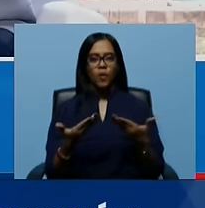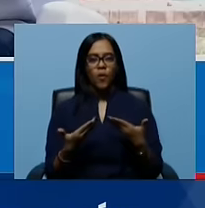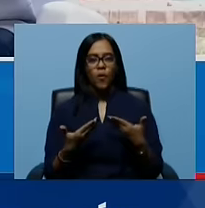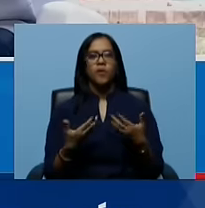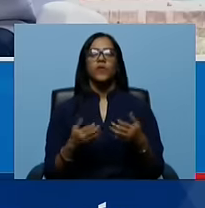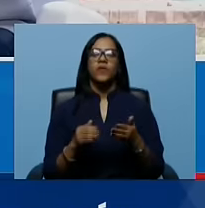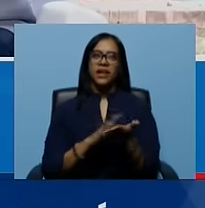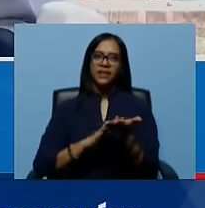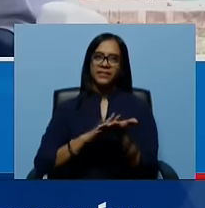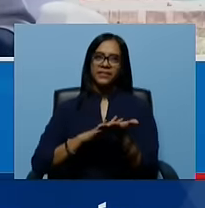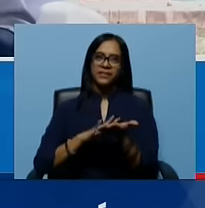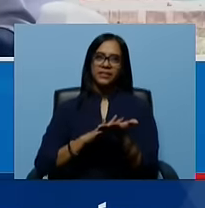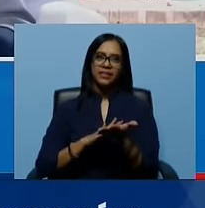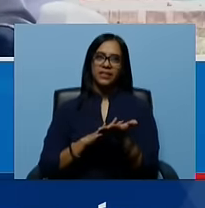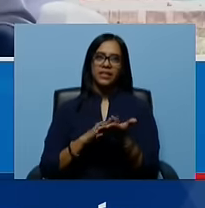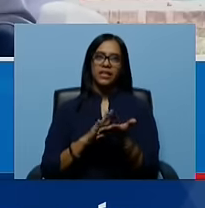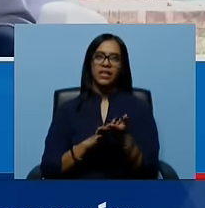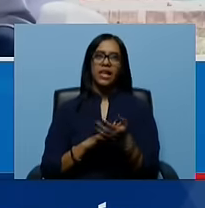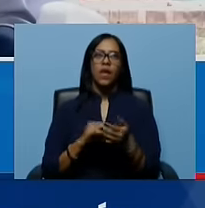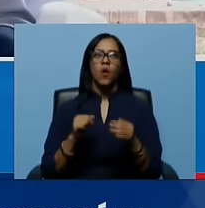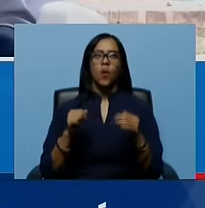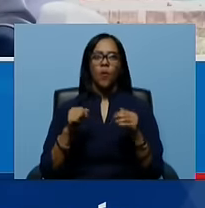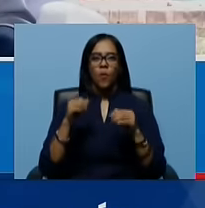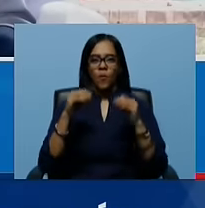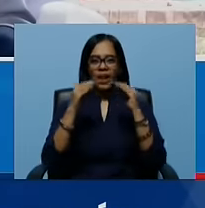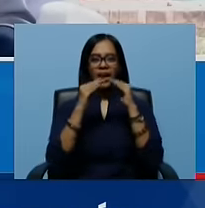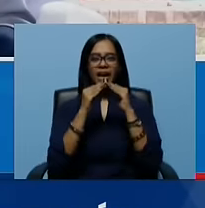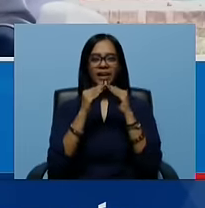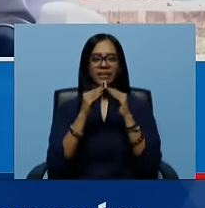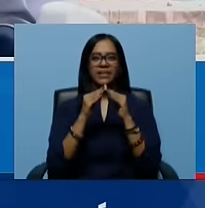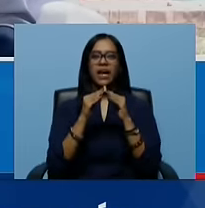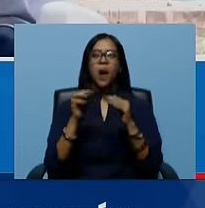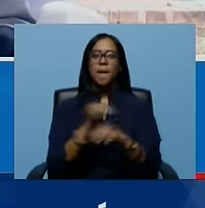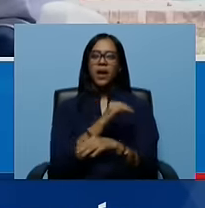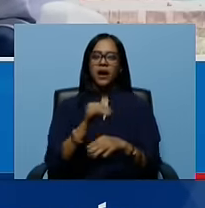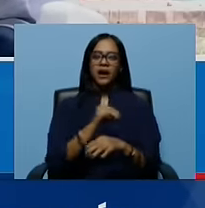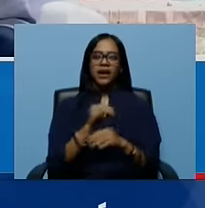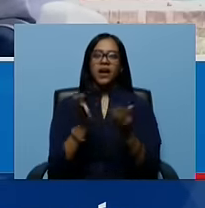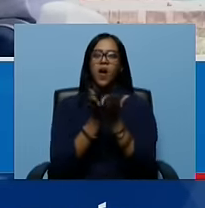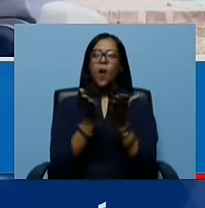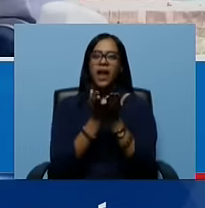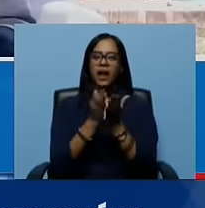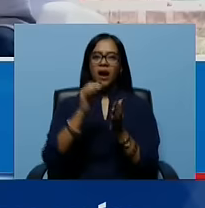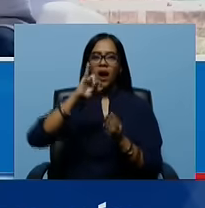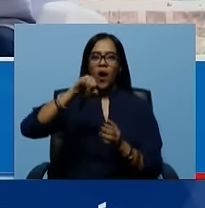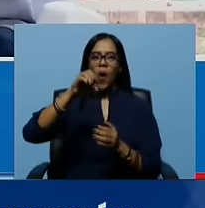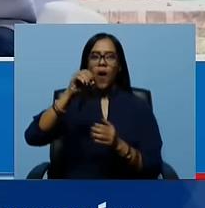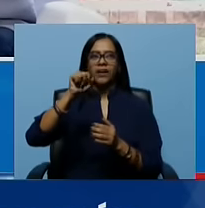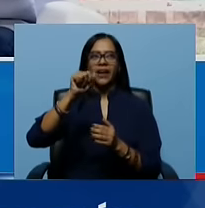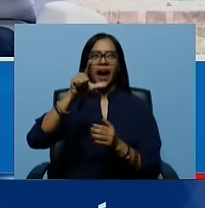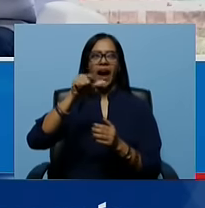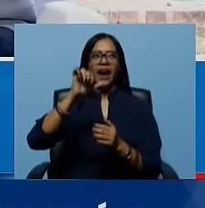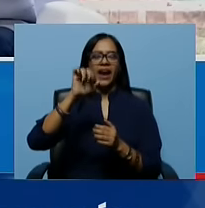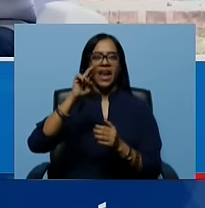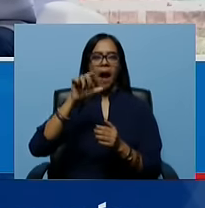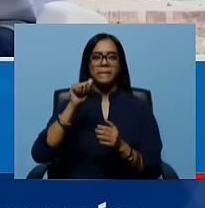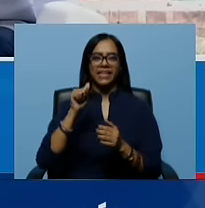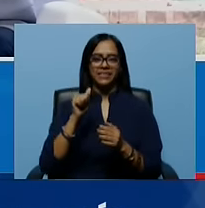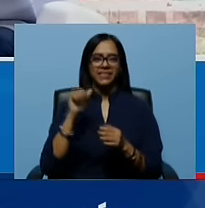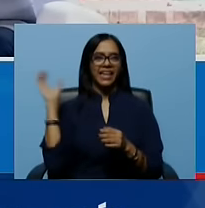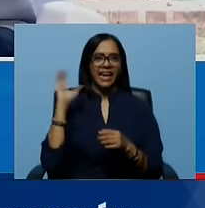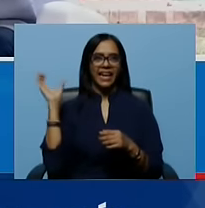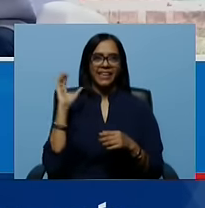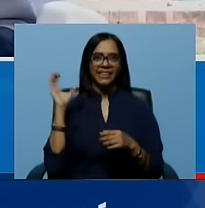la recuperación de un templo de la cultura musical venezolana, que es la Escuela José Ángel Lamas, allí en el casco histórico de la ciudad de